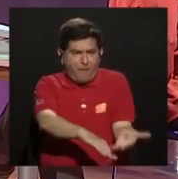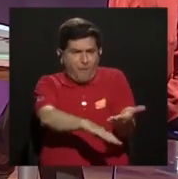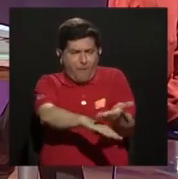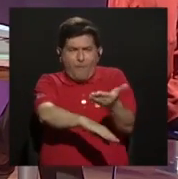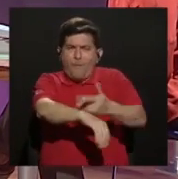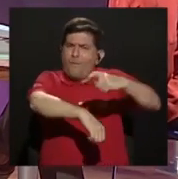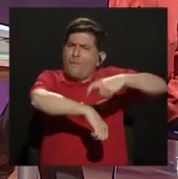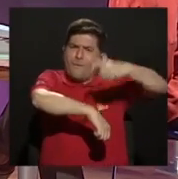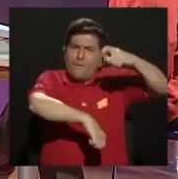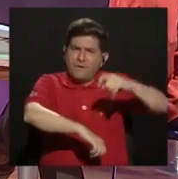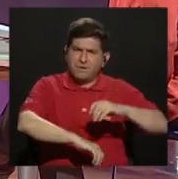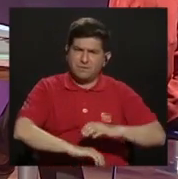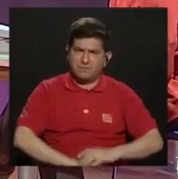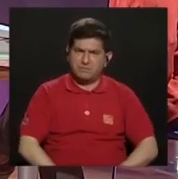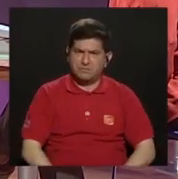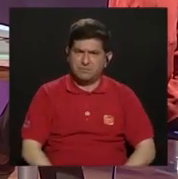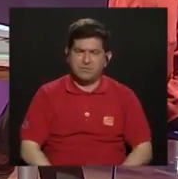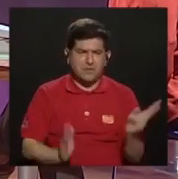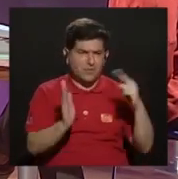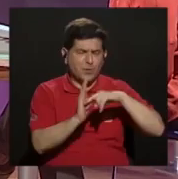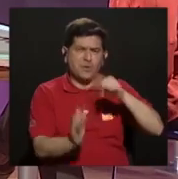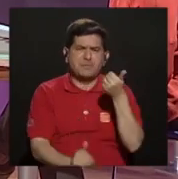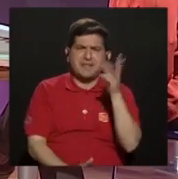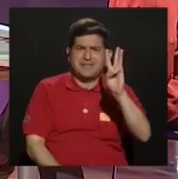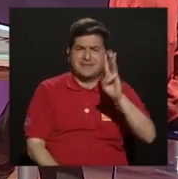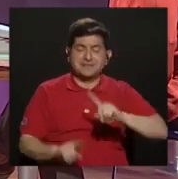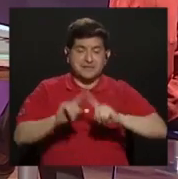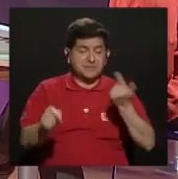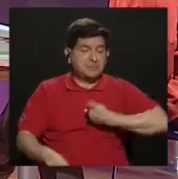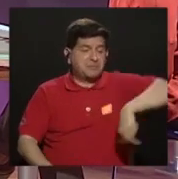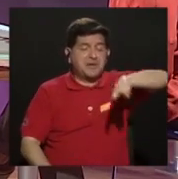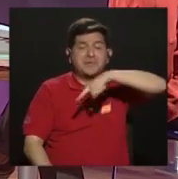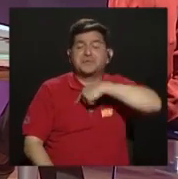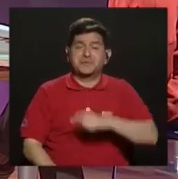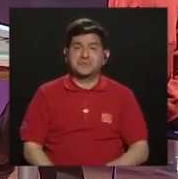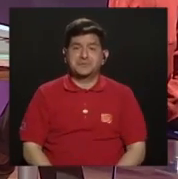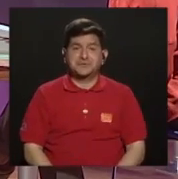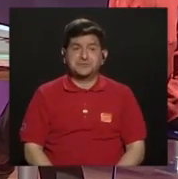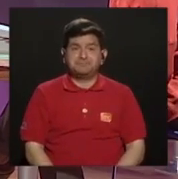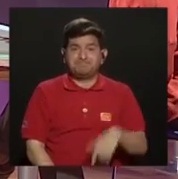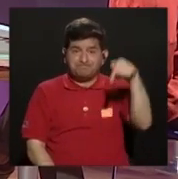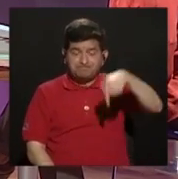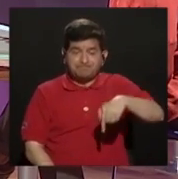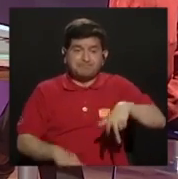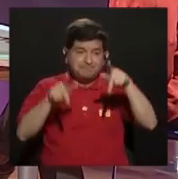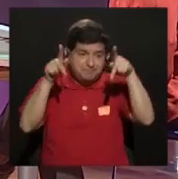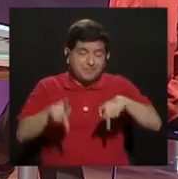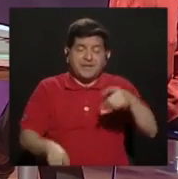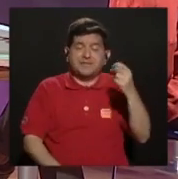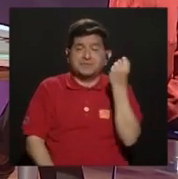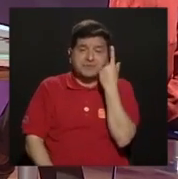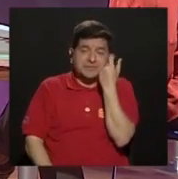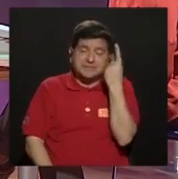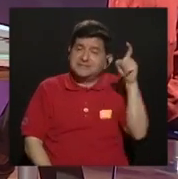avanzados en ya un 2016 y nosotras todavía en eso. Es decir, la gente tiene que entender, nosotras